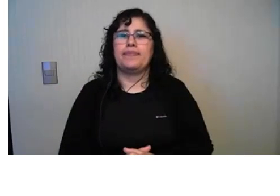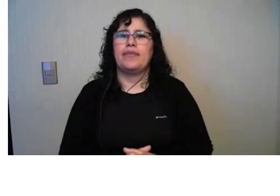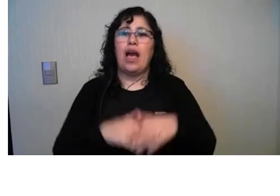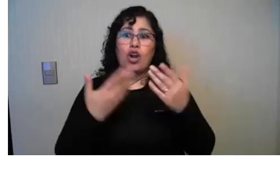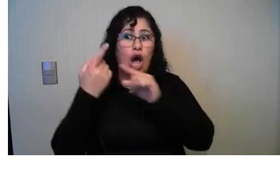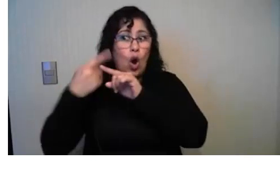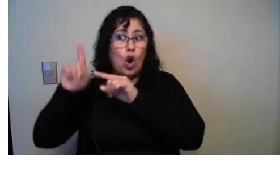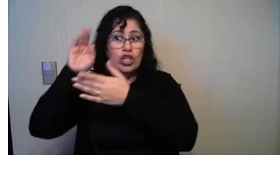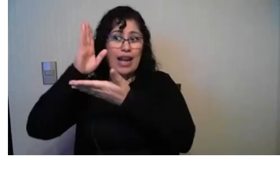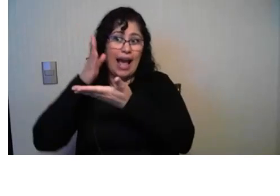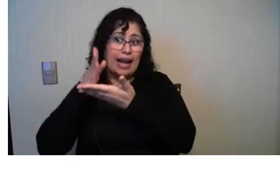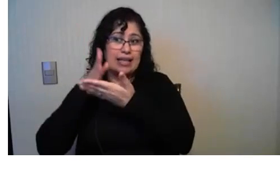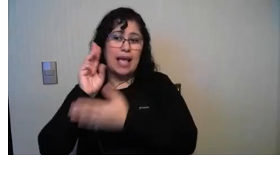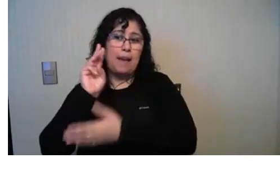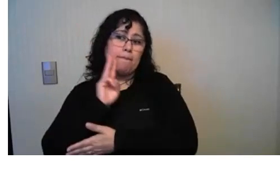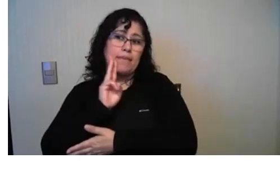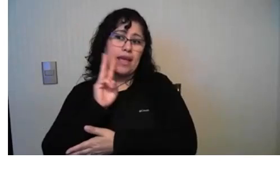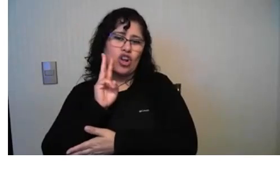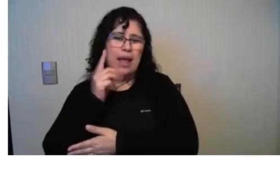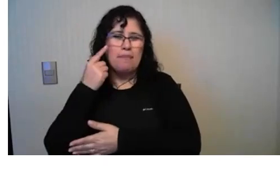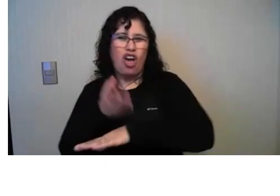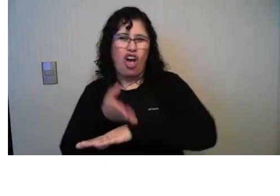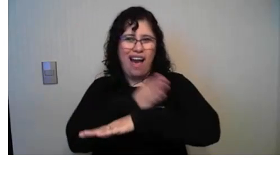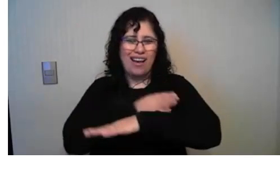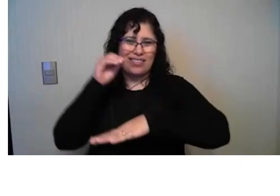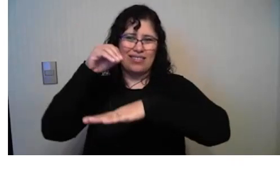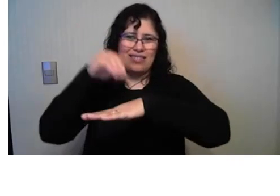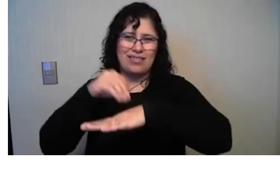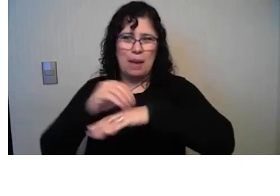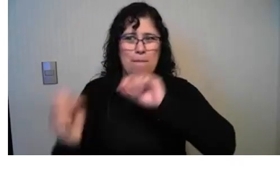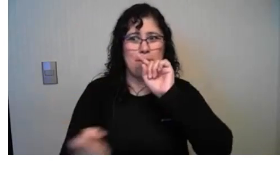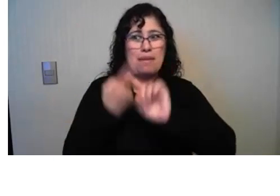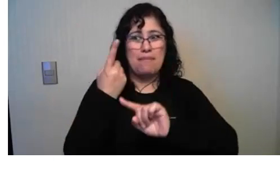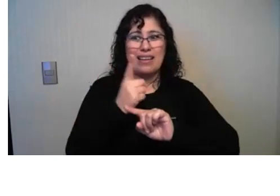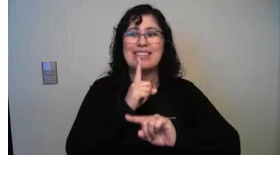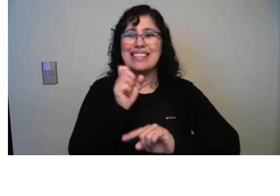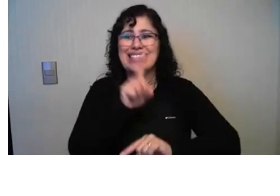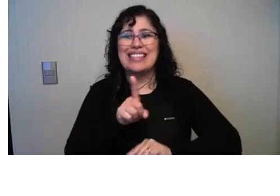día miércoles, pero les quiero avisar que vamos a tener el primer test corto